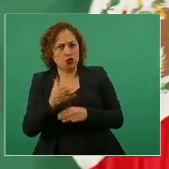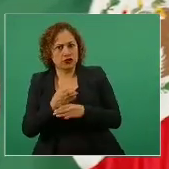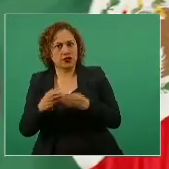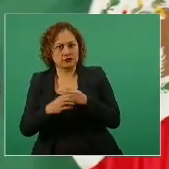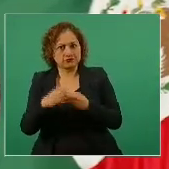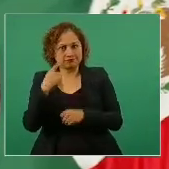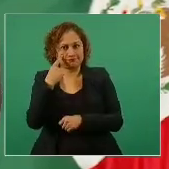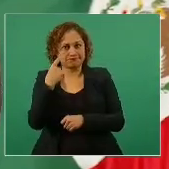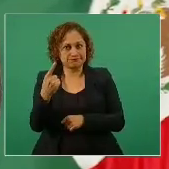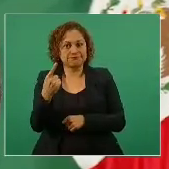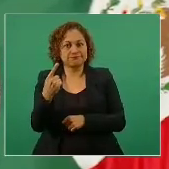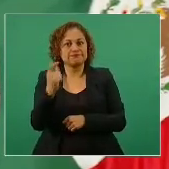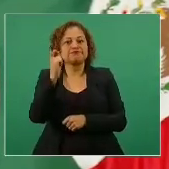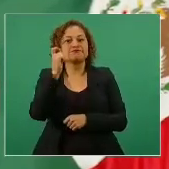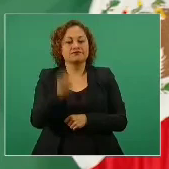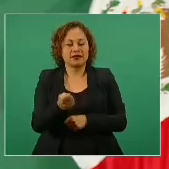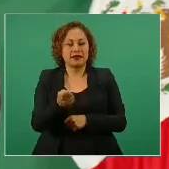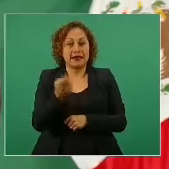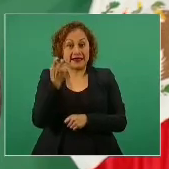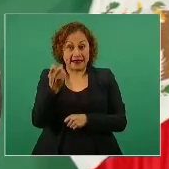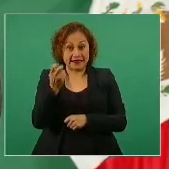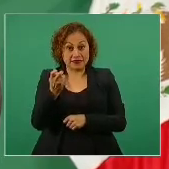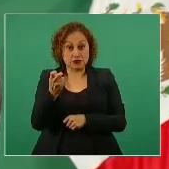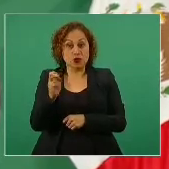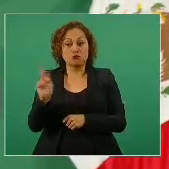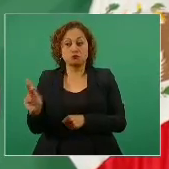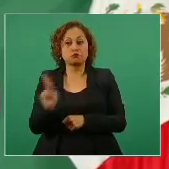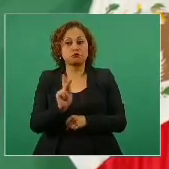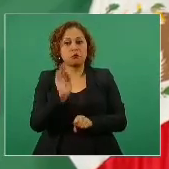adicional. Es un acto de provocación.